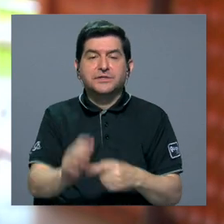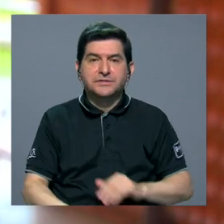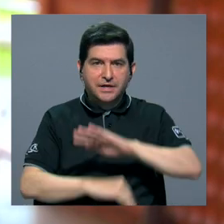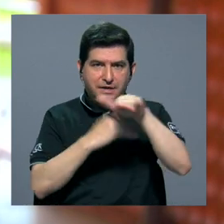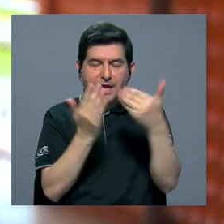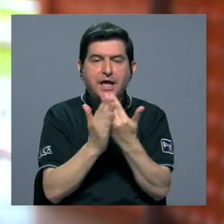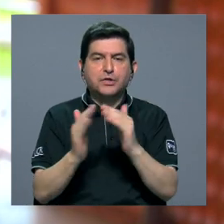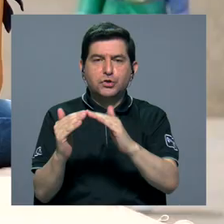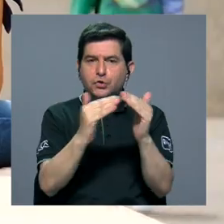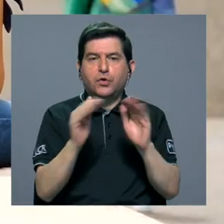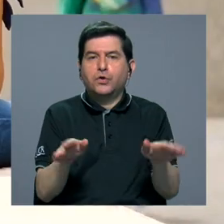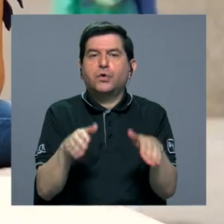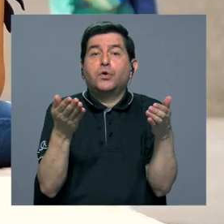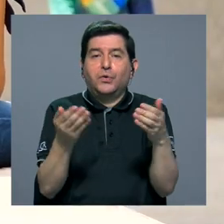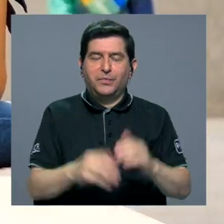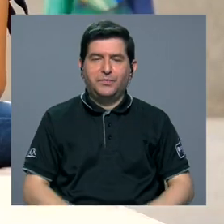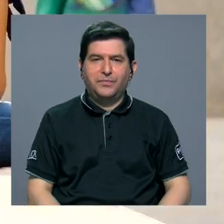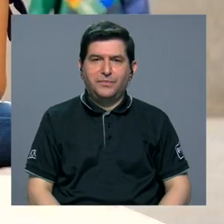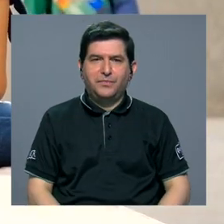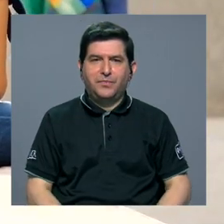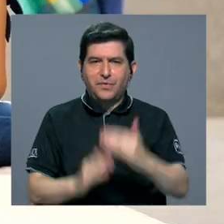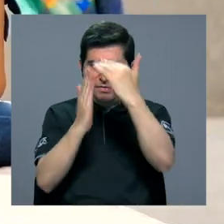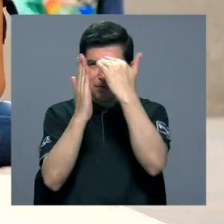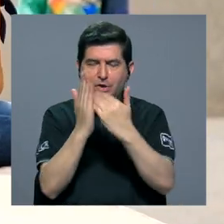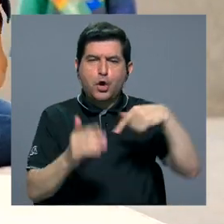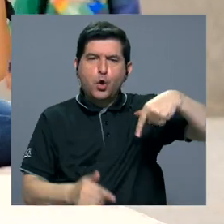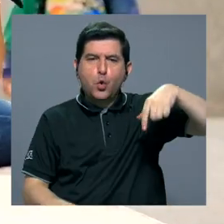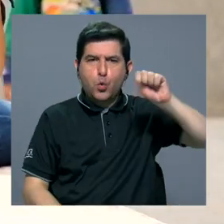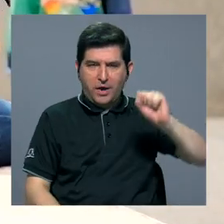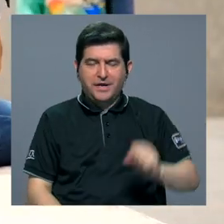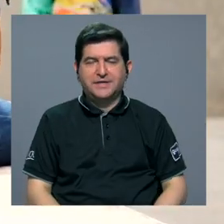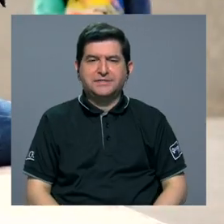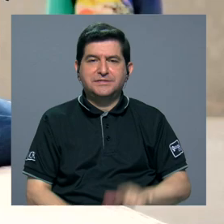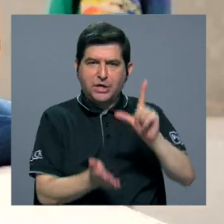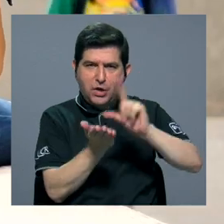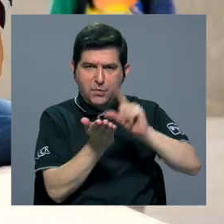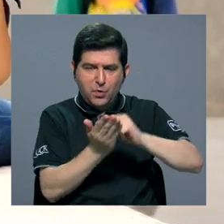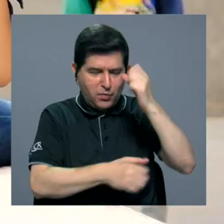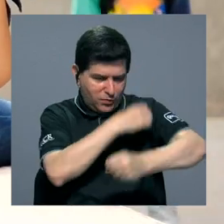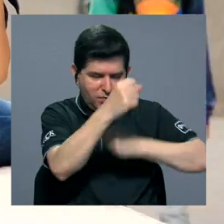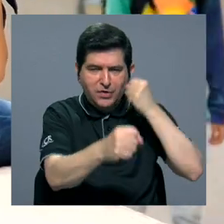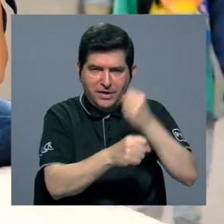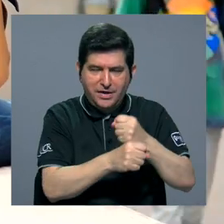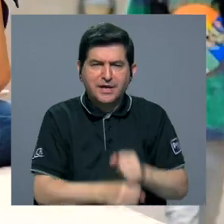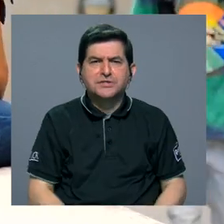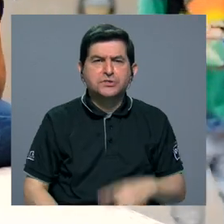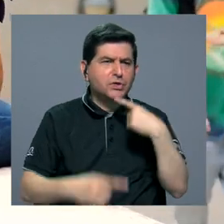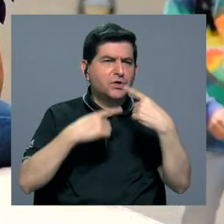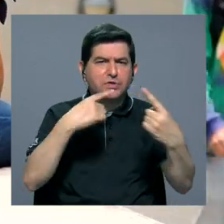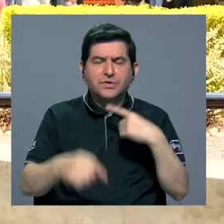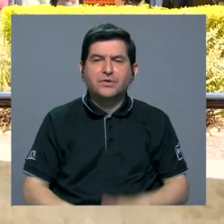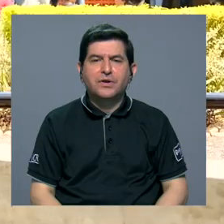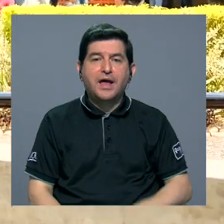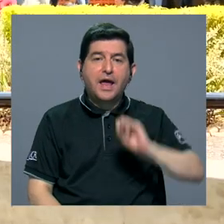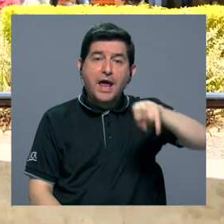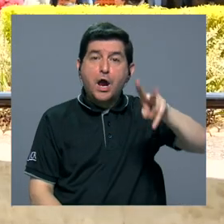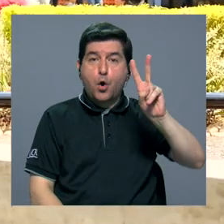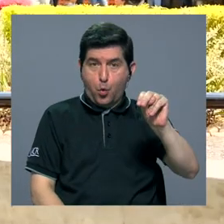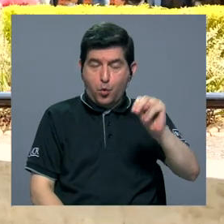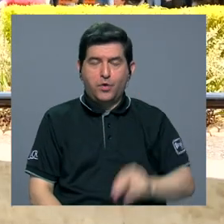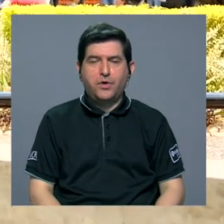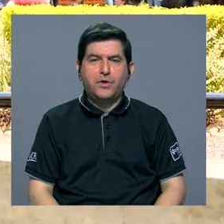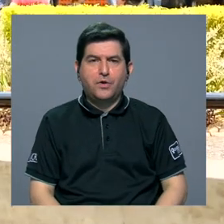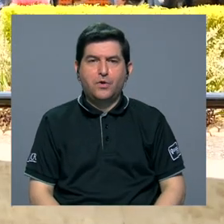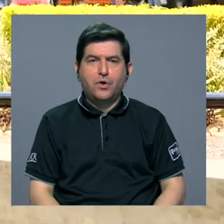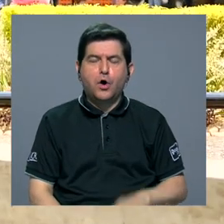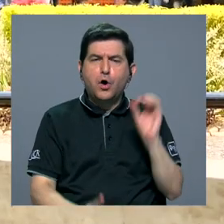resto de la comunidad. El Ranking QS es una publicación anual que se divulga en el mes de junio y que